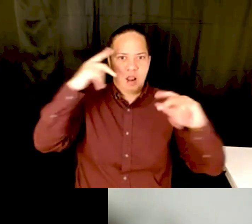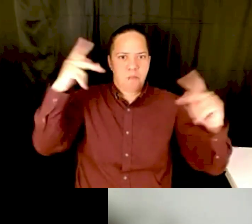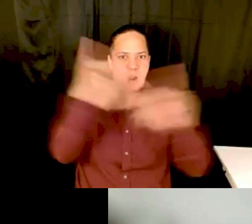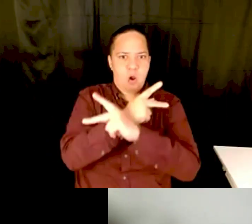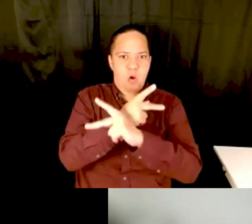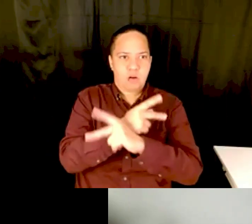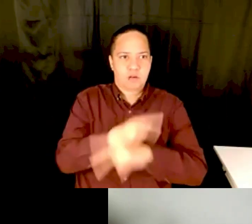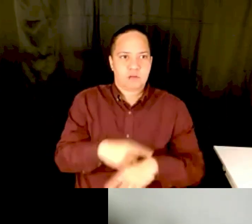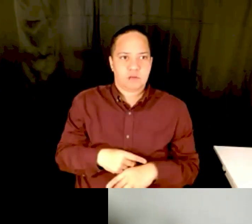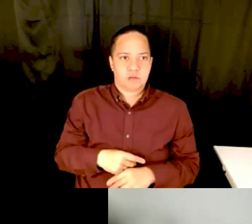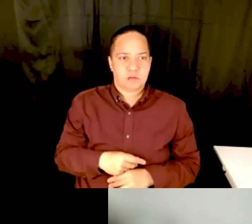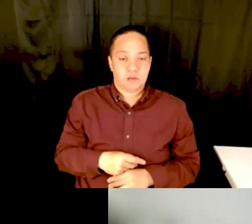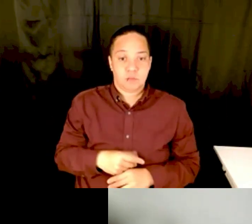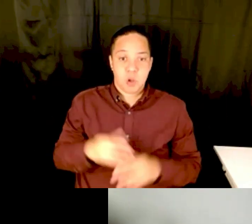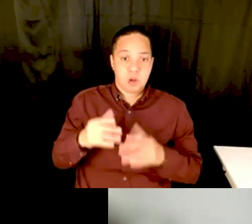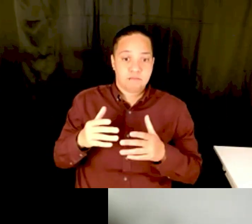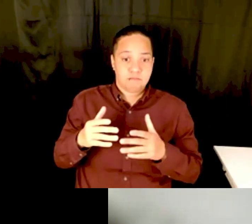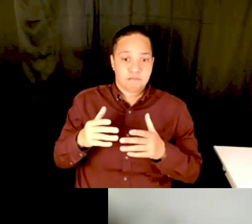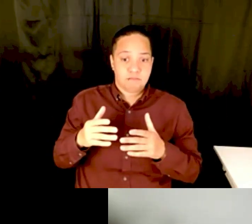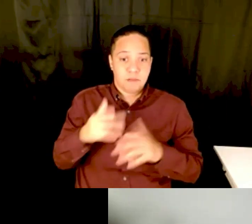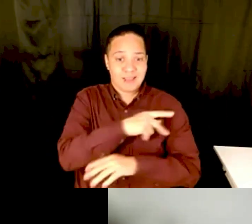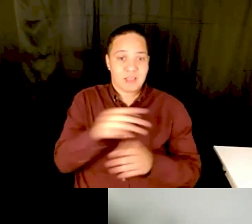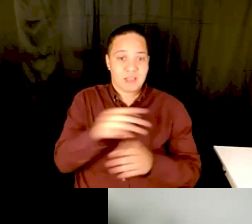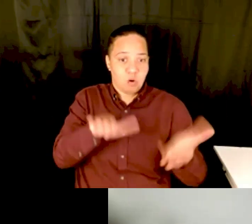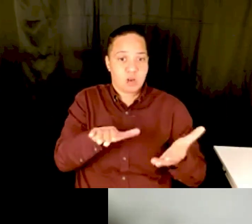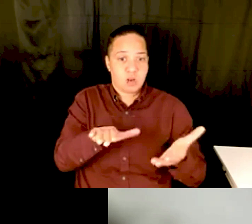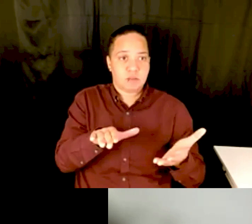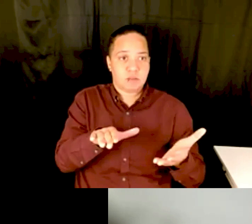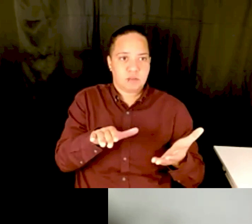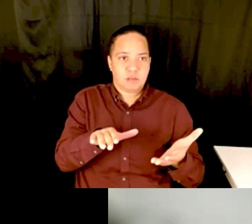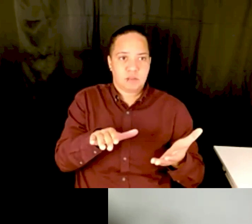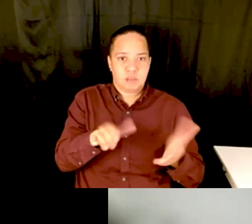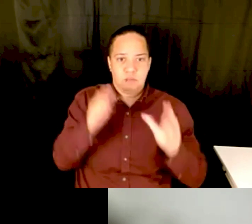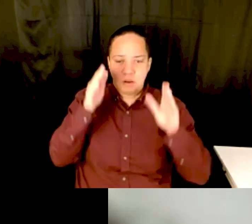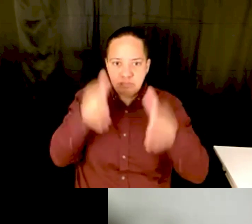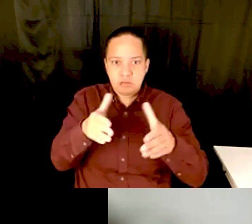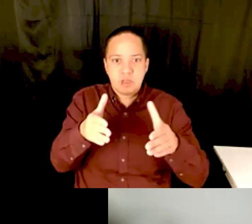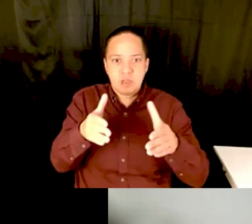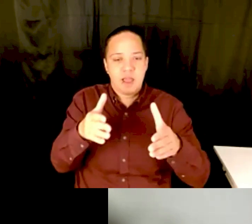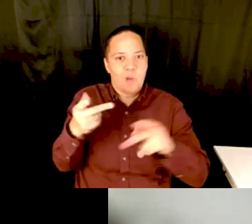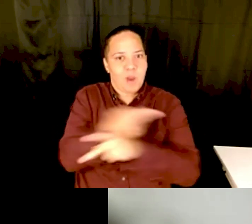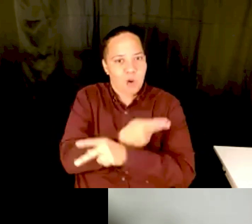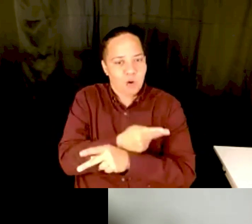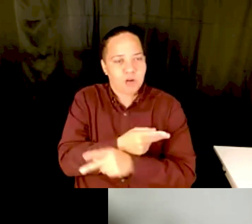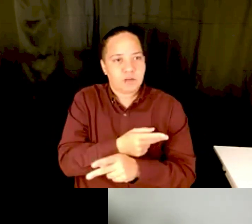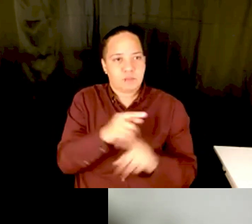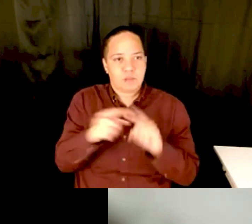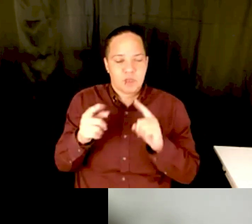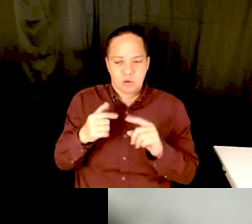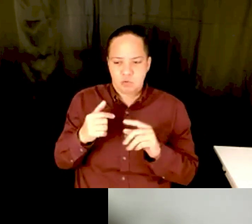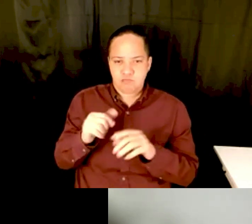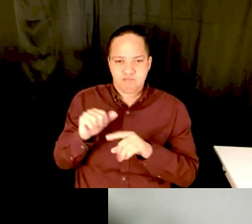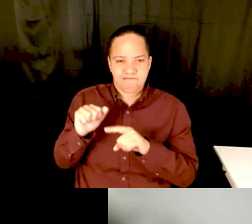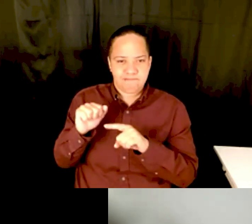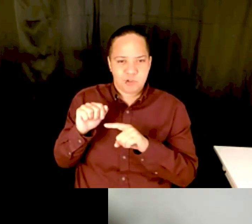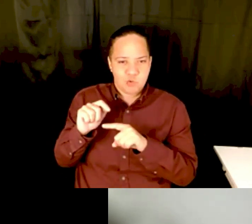se te puede morir un paciente? Y tu intervención siempre es a lo peor. Pero cuando uno se entrena como psiquiatra de